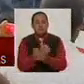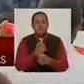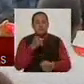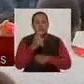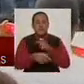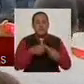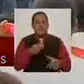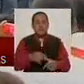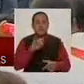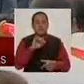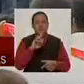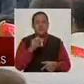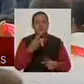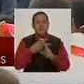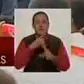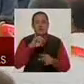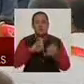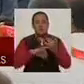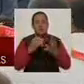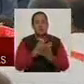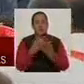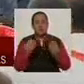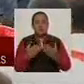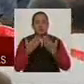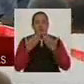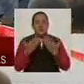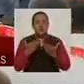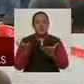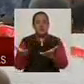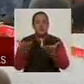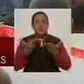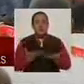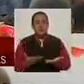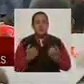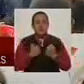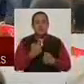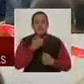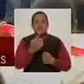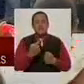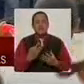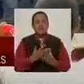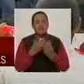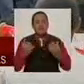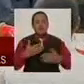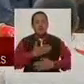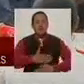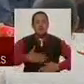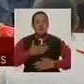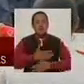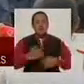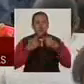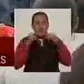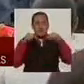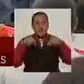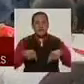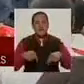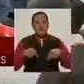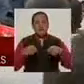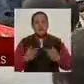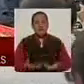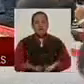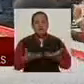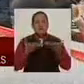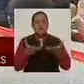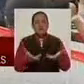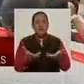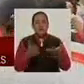Uracusa. Muchas gracias por recibirnos. Estamos muy contentos de estar aquí